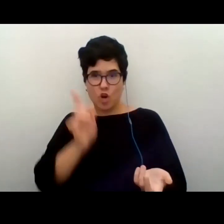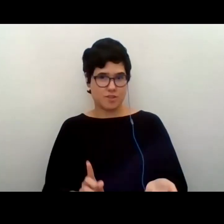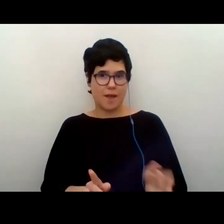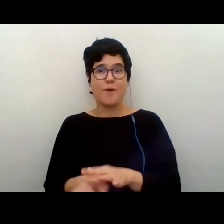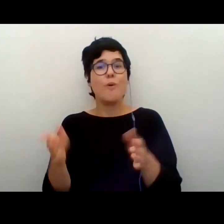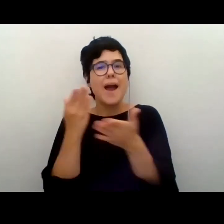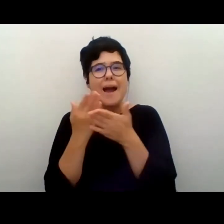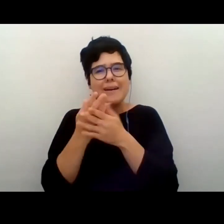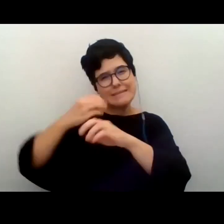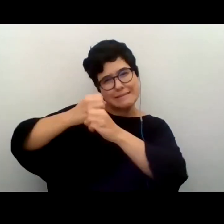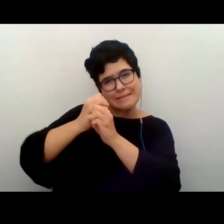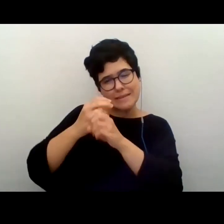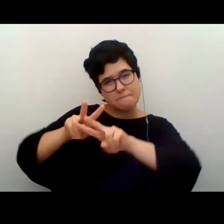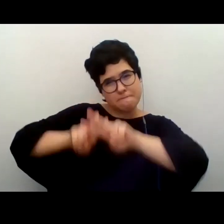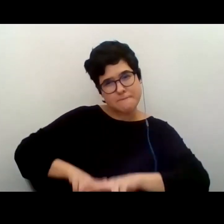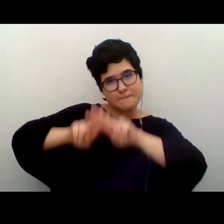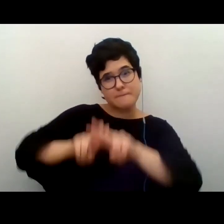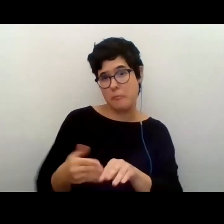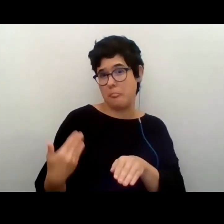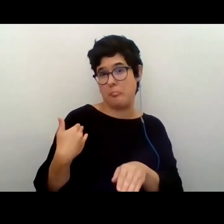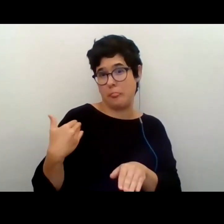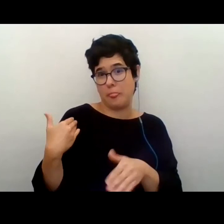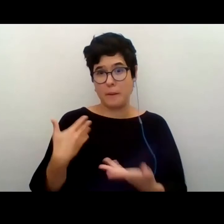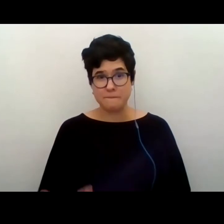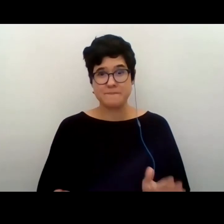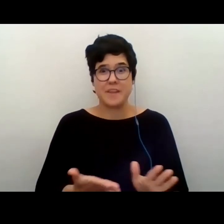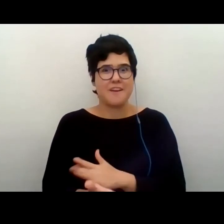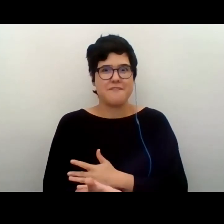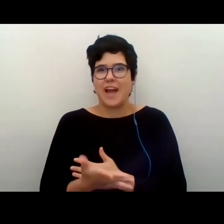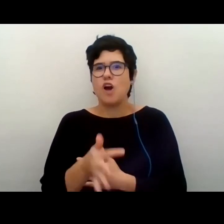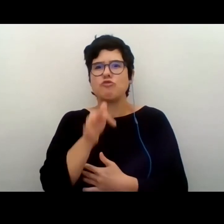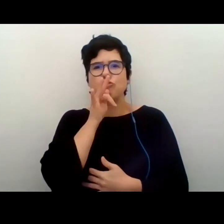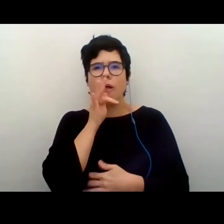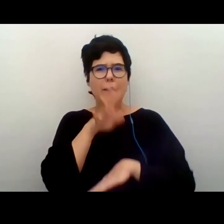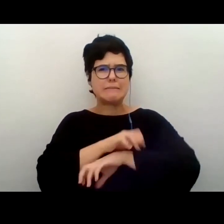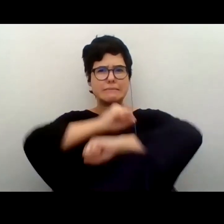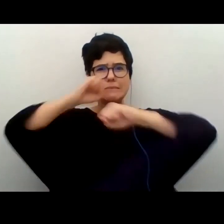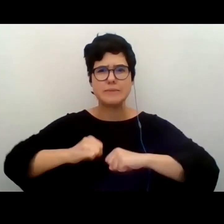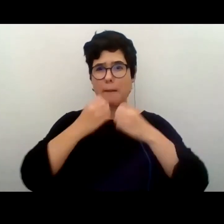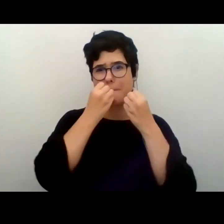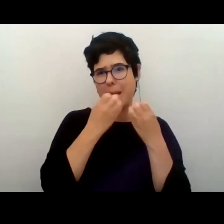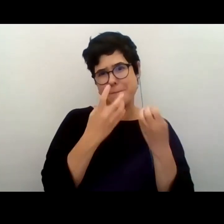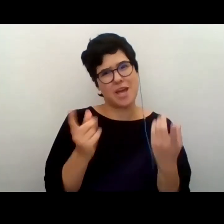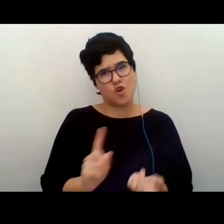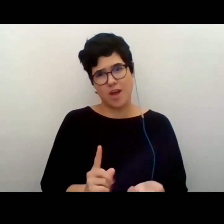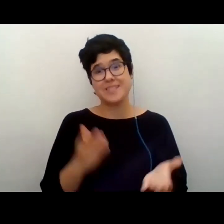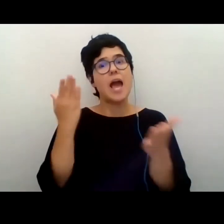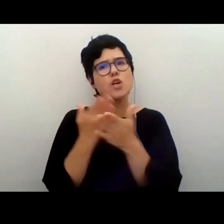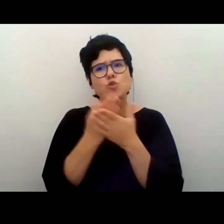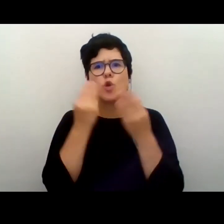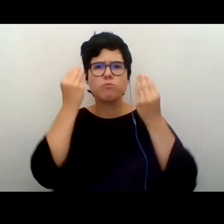calzoncillos, muy en paños menores todavía, que tiene poca... son estudios sólidos,